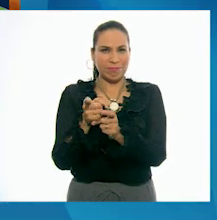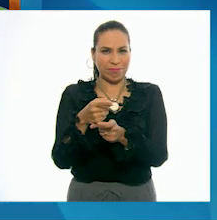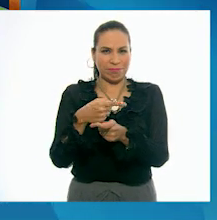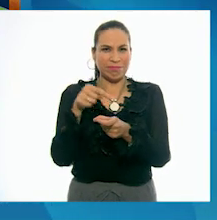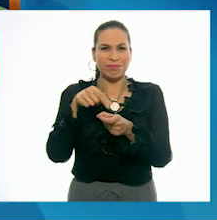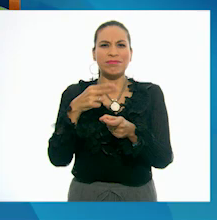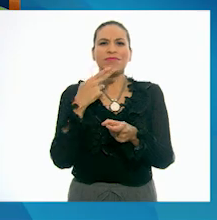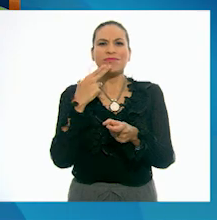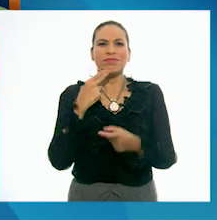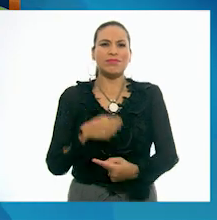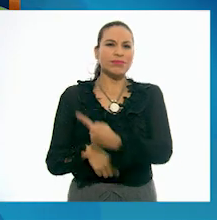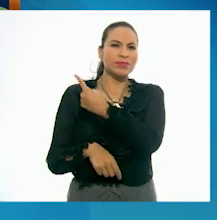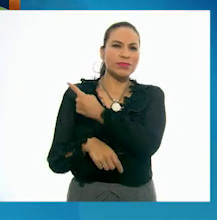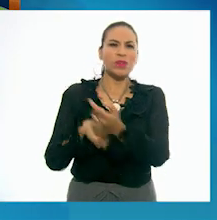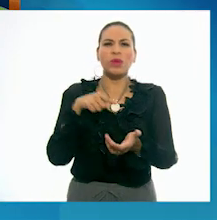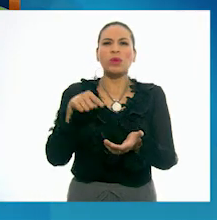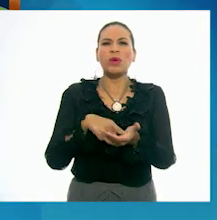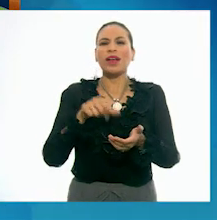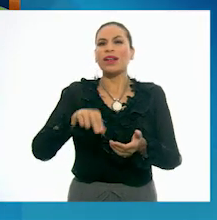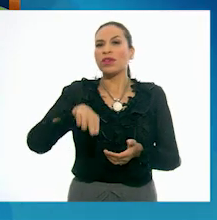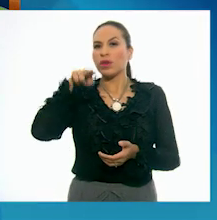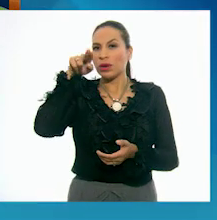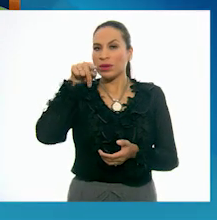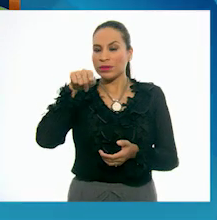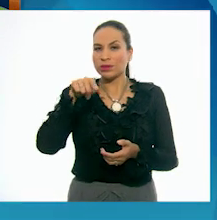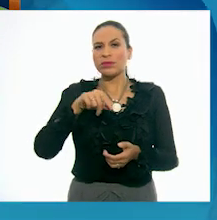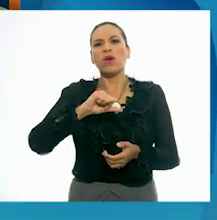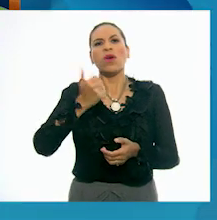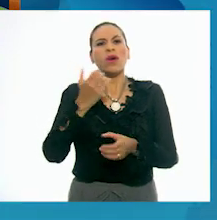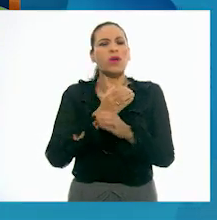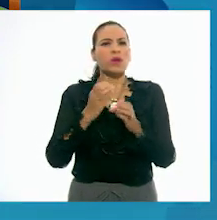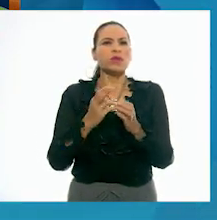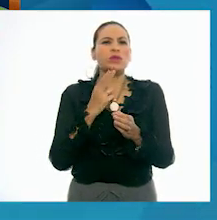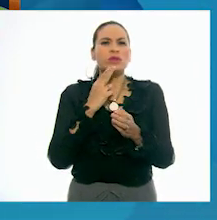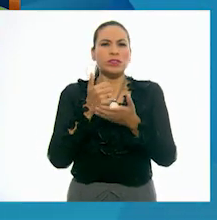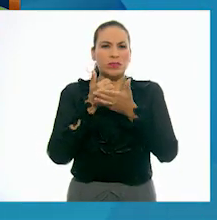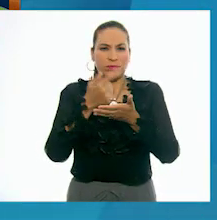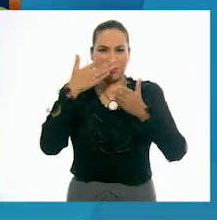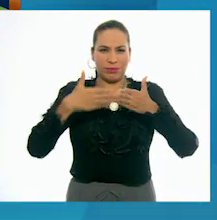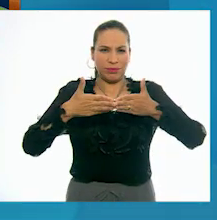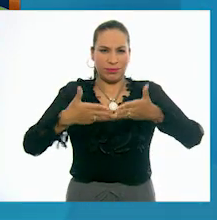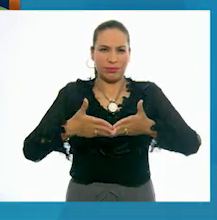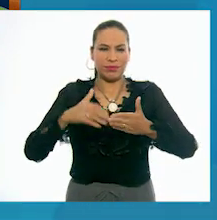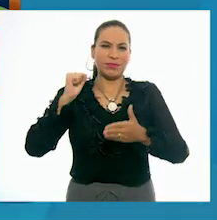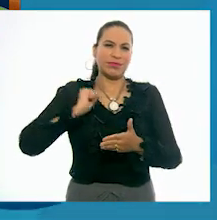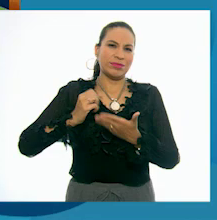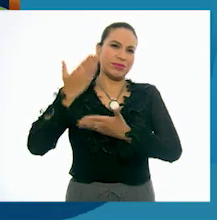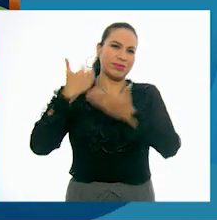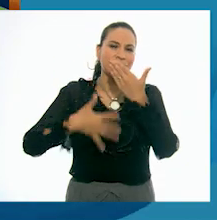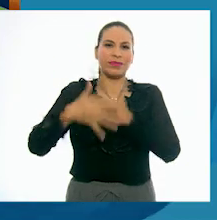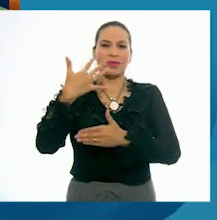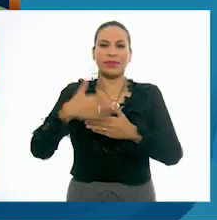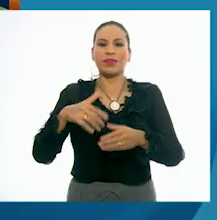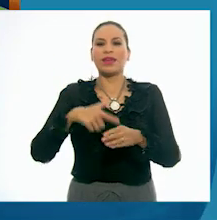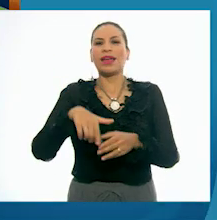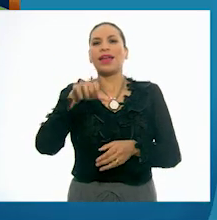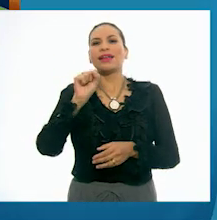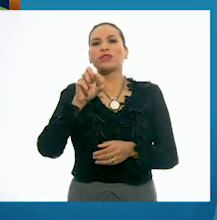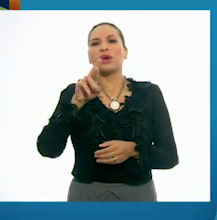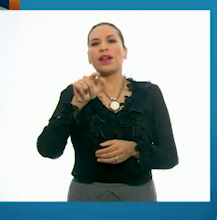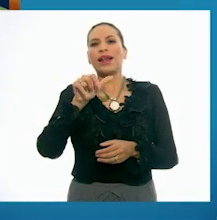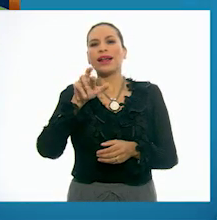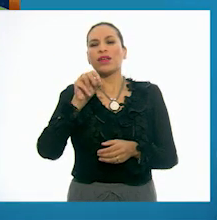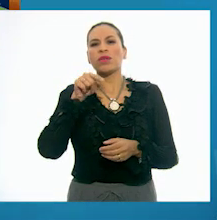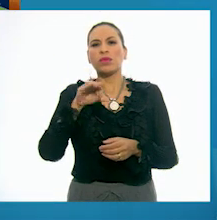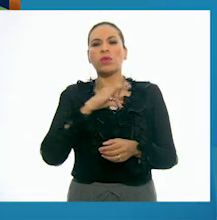navegación que señalaba la ubicación del norte. Otro objeto que ayudó a los marinos del siglo XV fue el astrolabio, con el